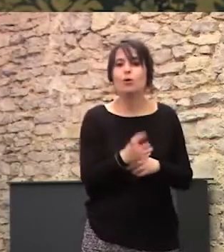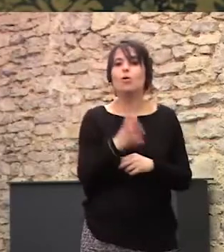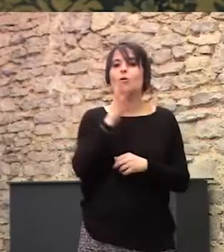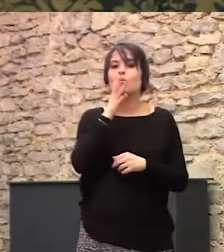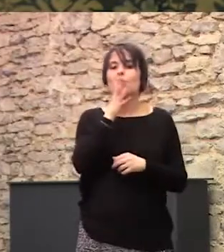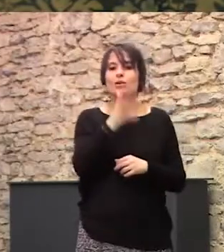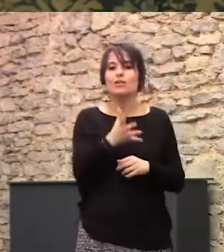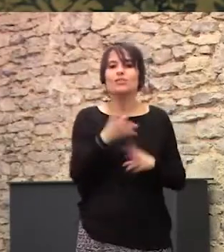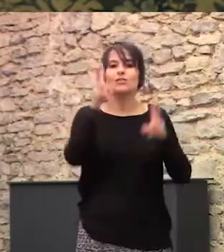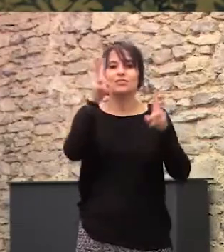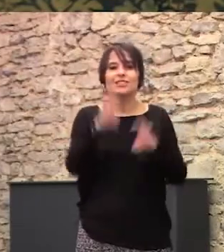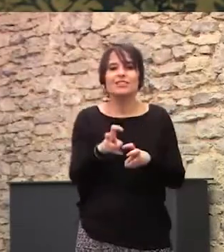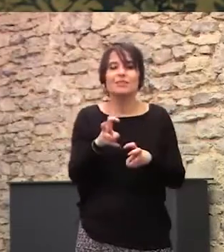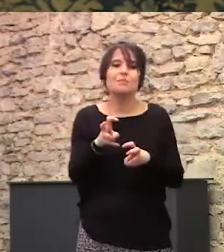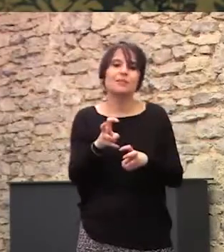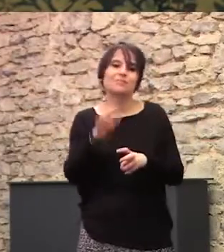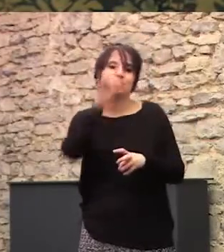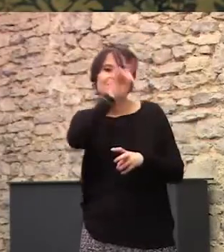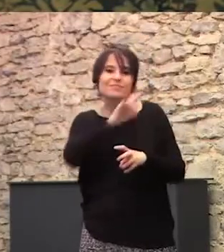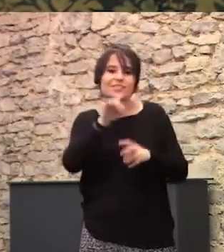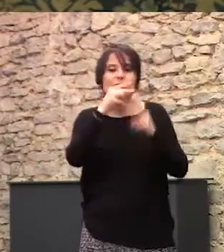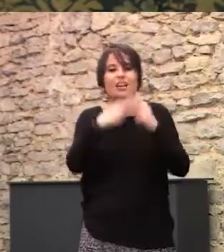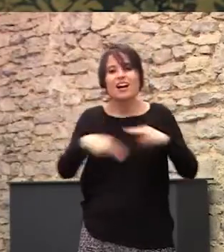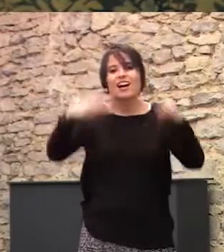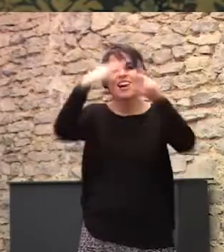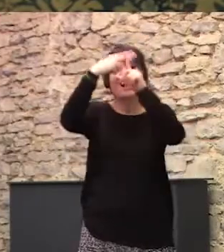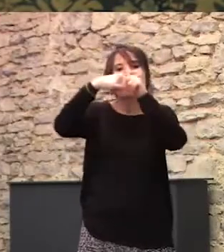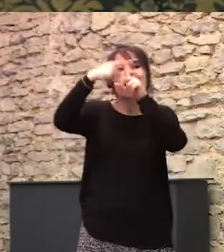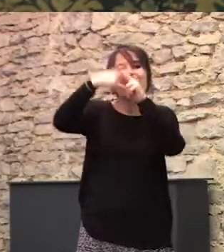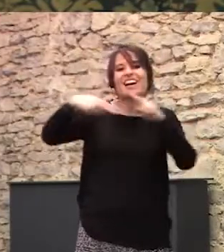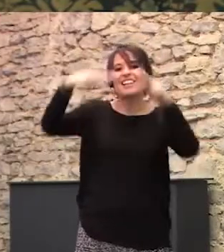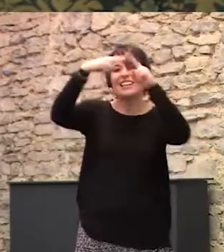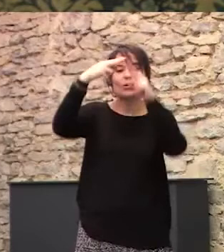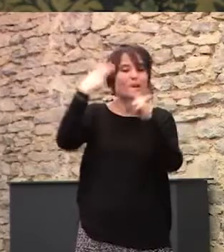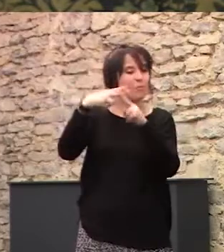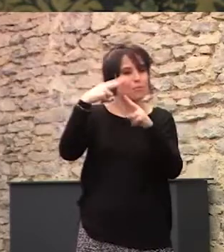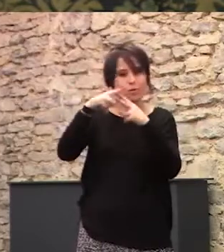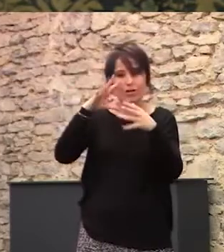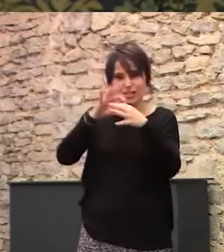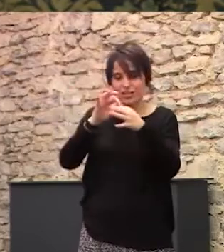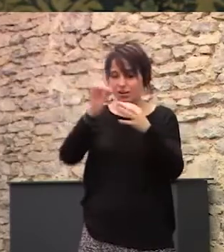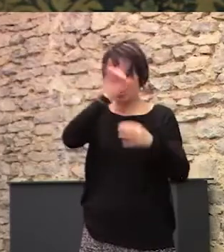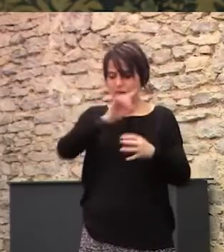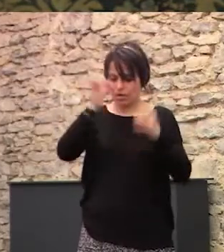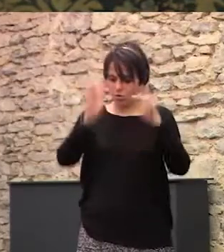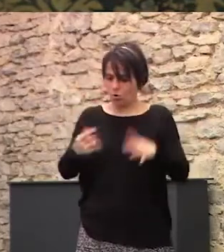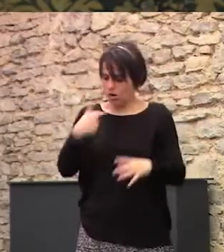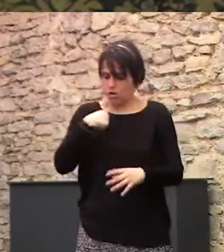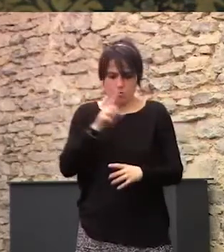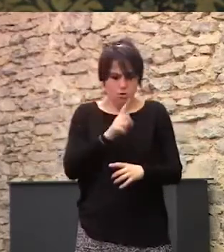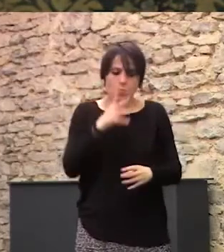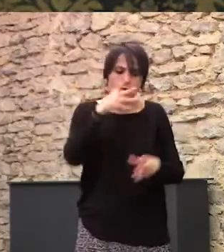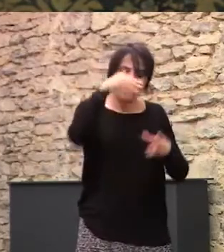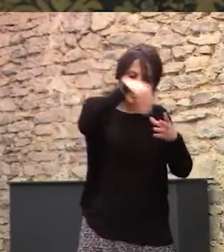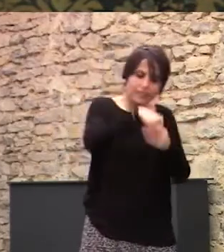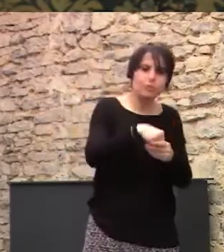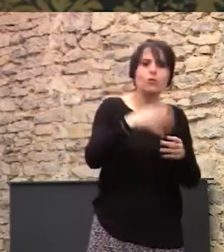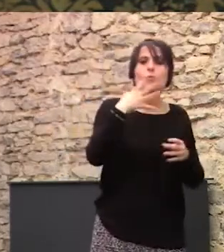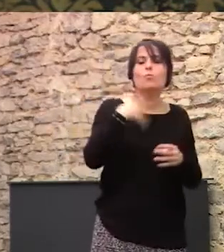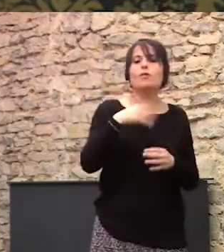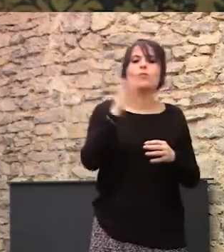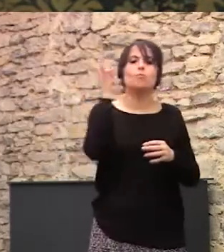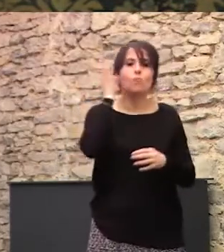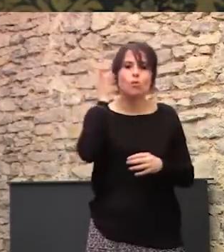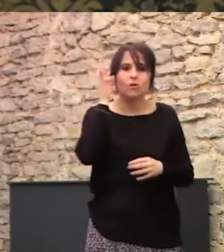en este contexto es una categoría política, no es porque sean mujeres negras como yo, porque había mujeres de Asia,